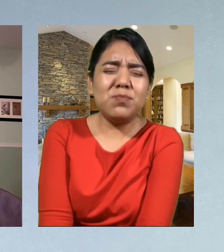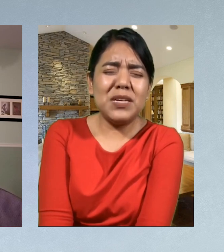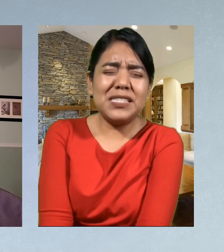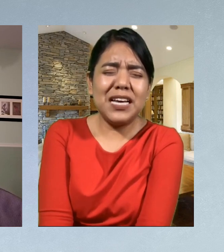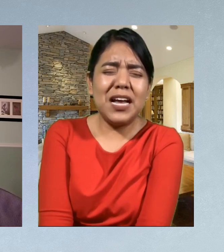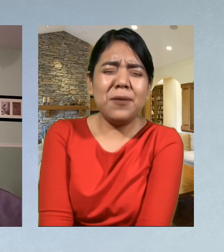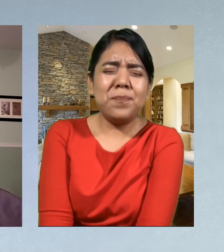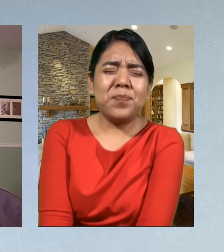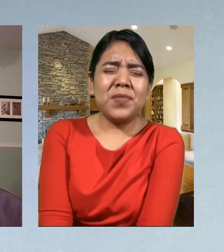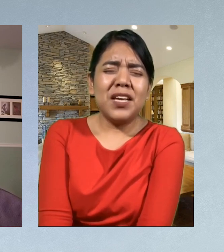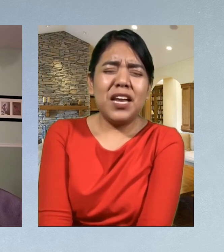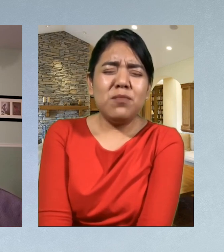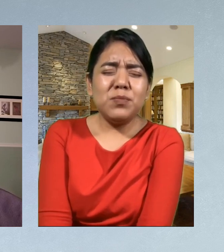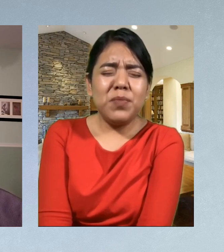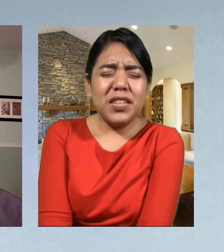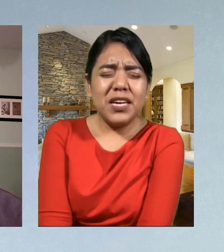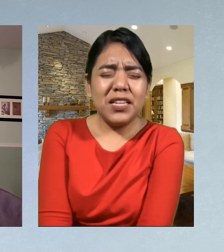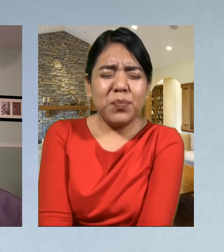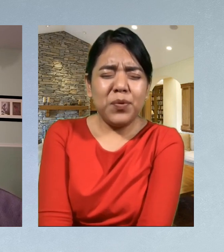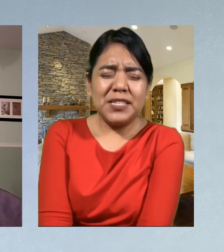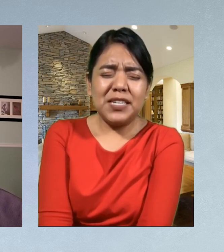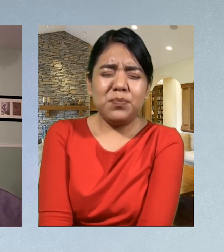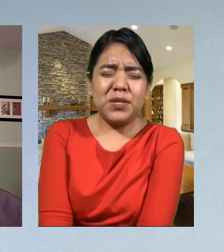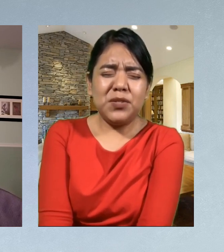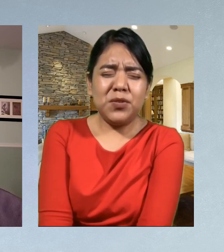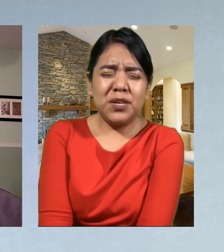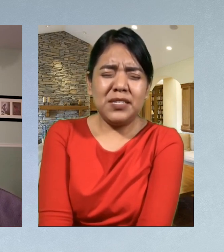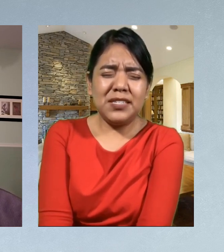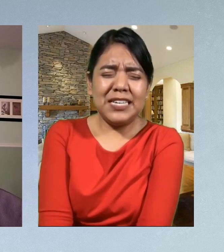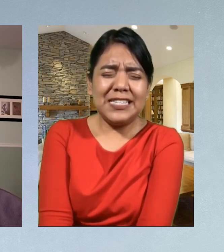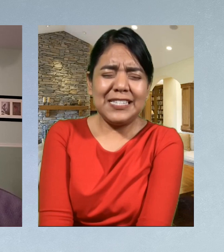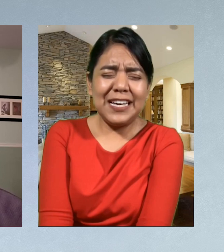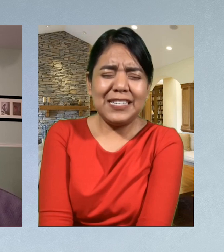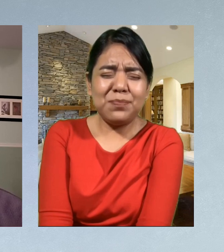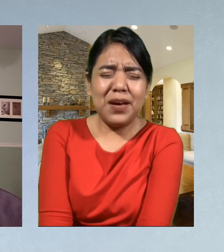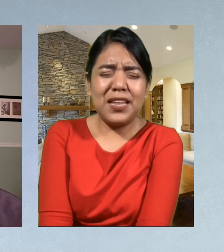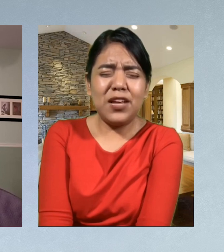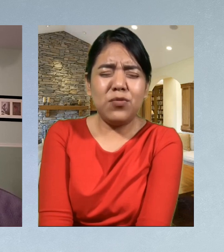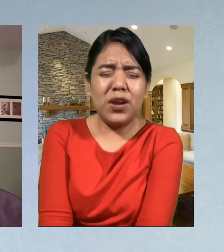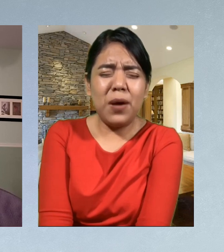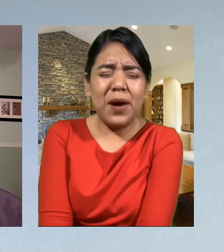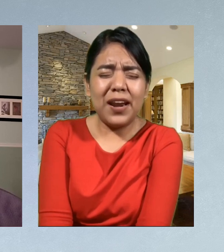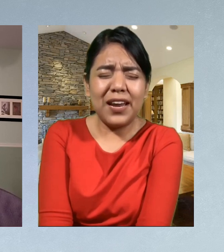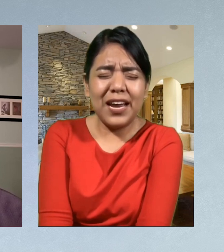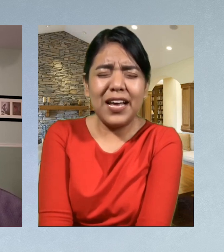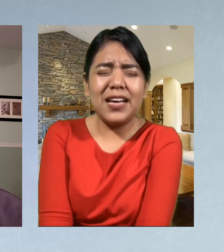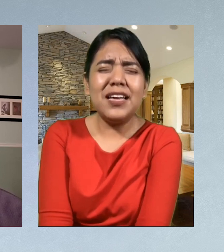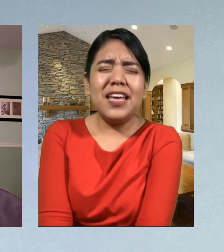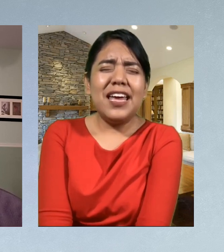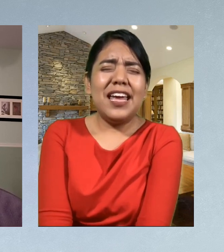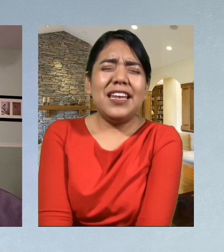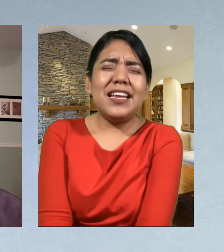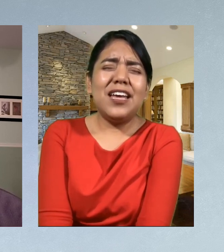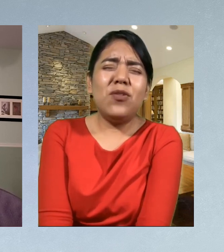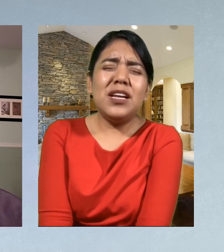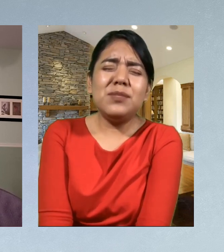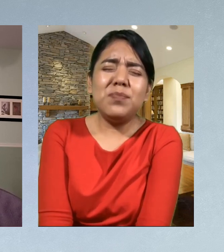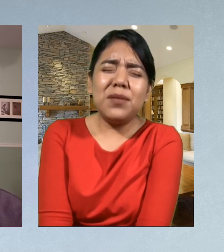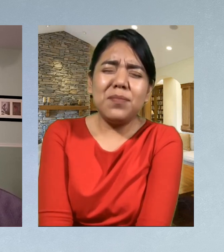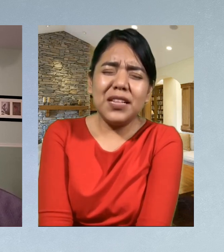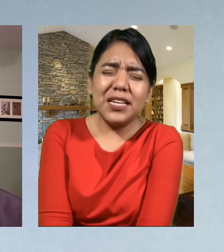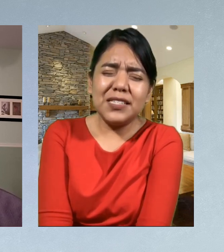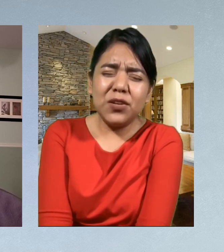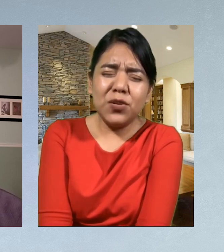forma especial, queremos pedirte por esas personas. Amén. Quizás, Padre, hay una barrera en el que no